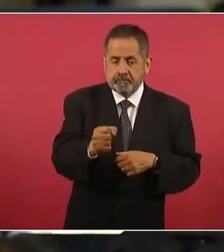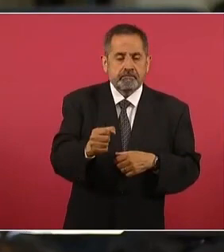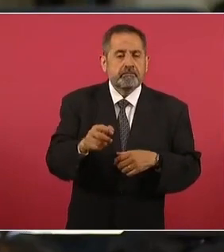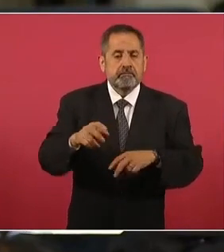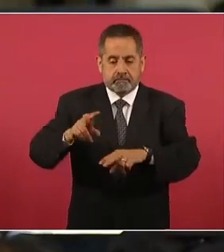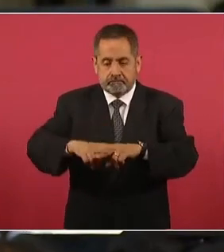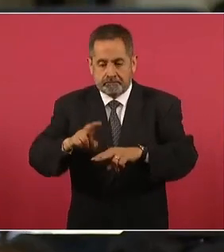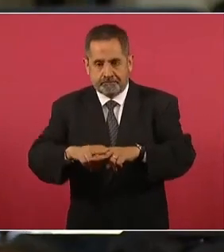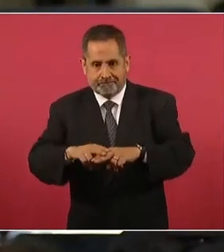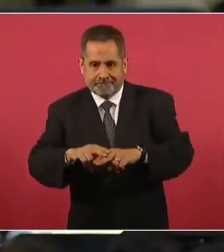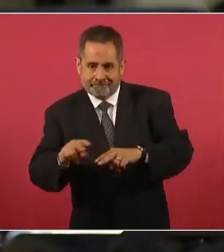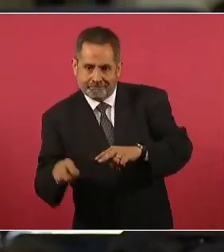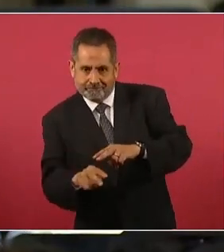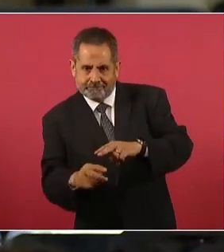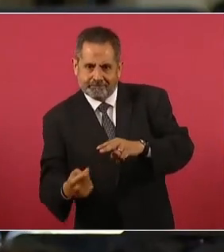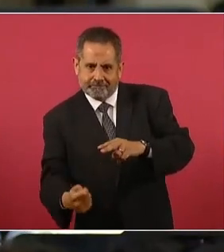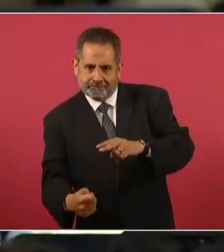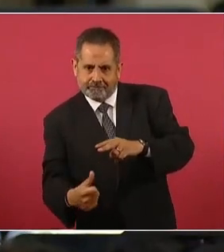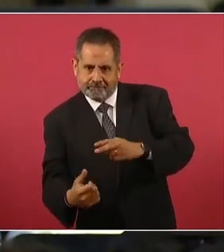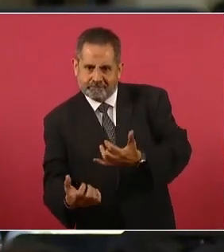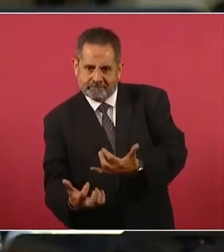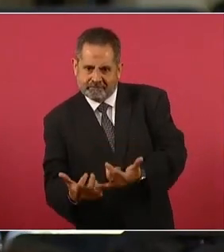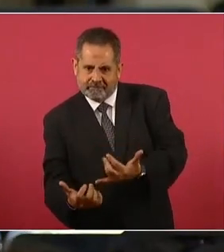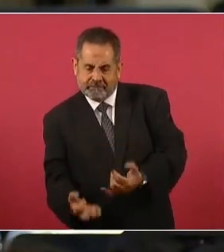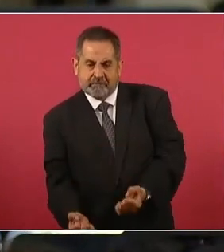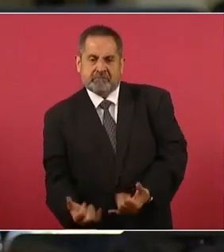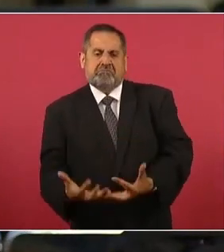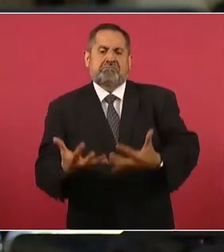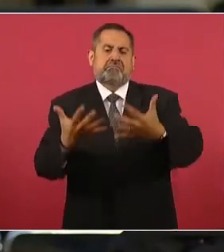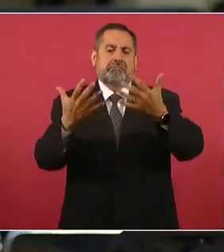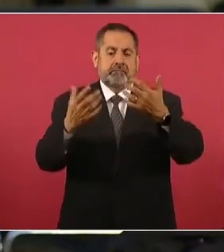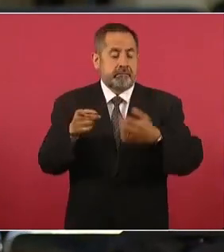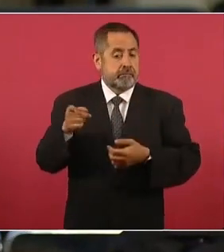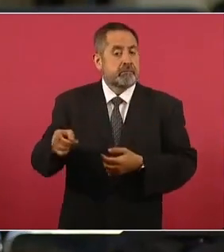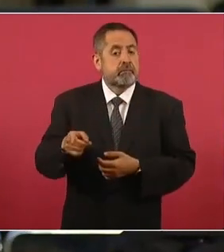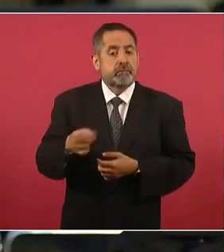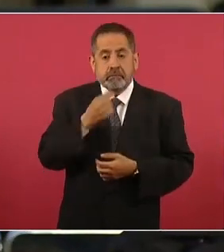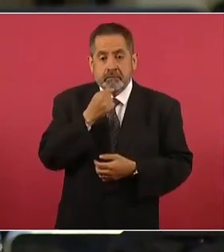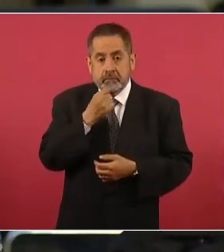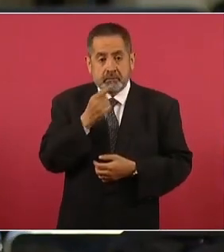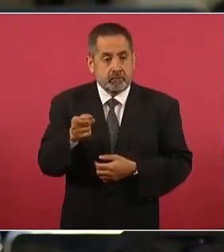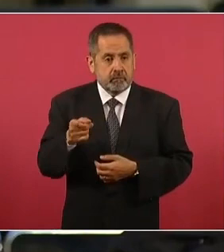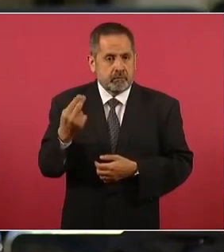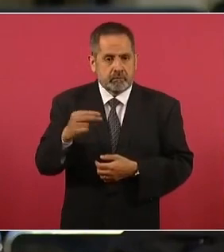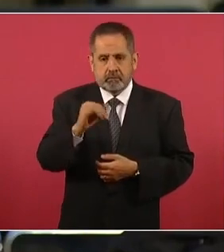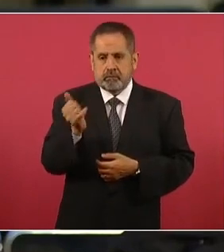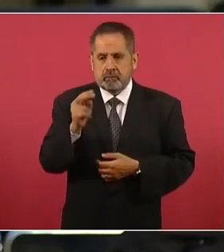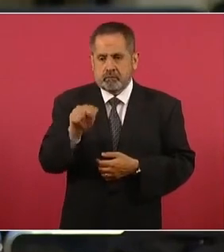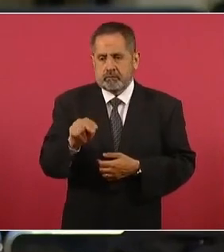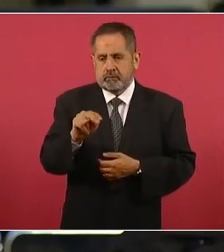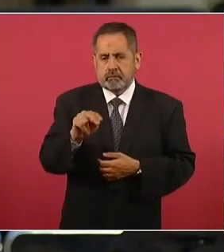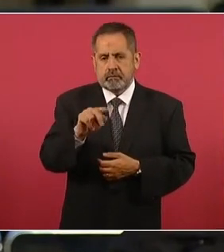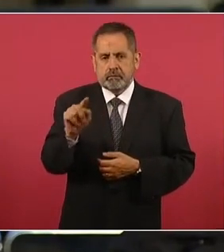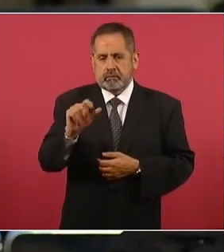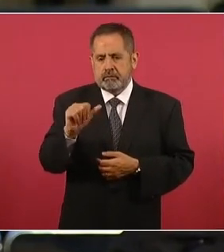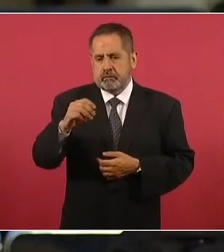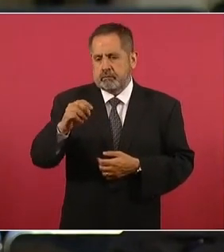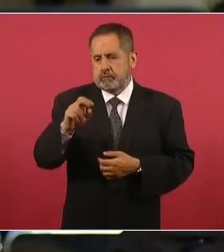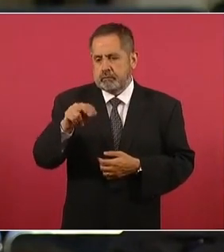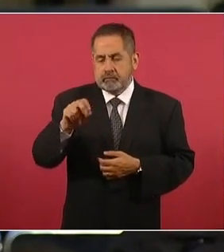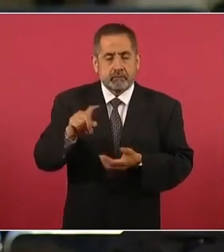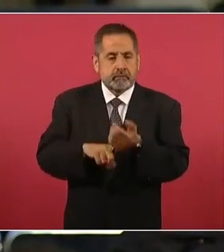estaba sentado. Este niño se llama Juan Zamorano, tiene 14 años de edad, es